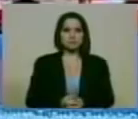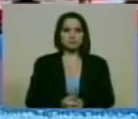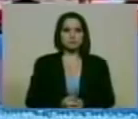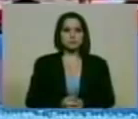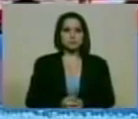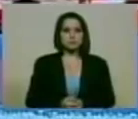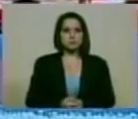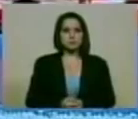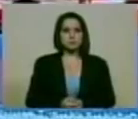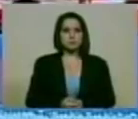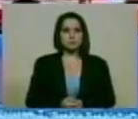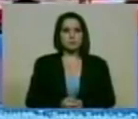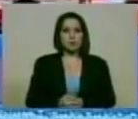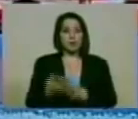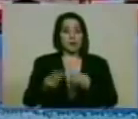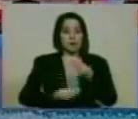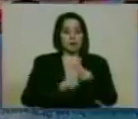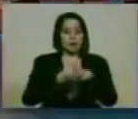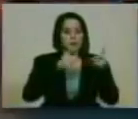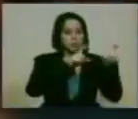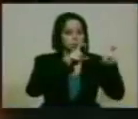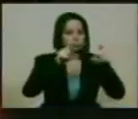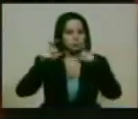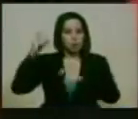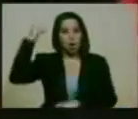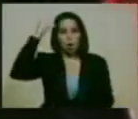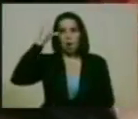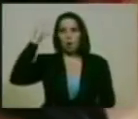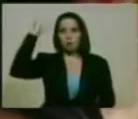quien creó la conciencia nacional,